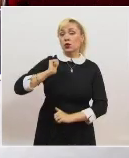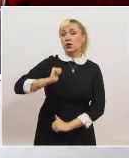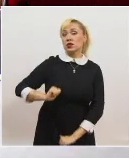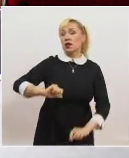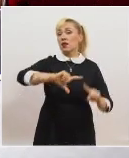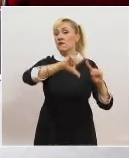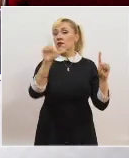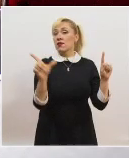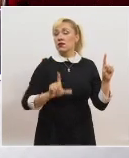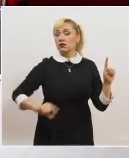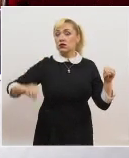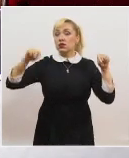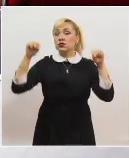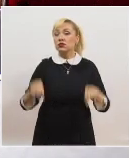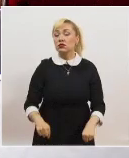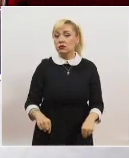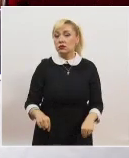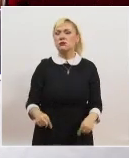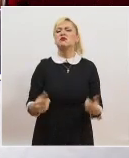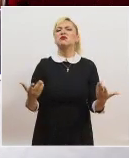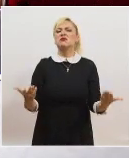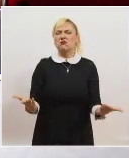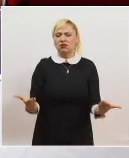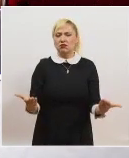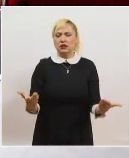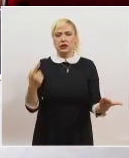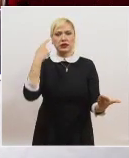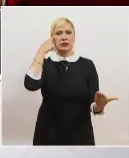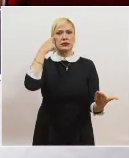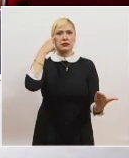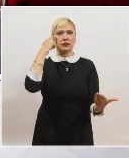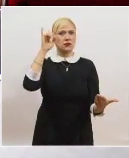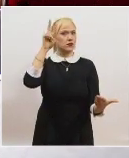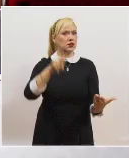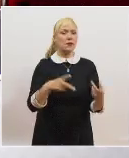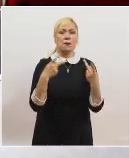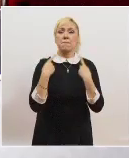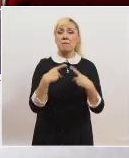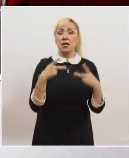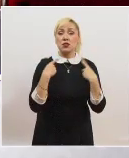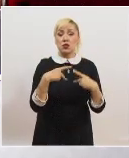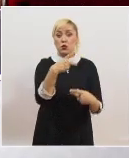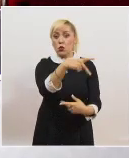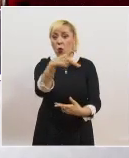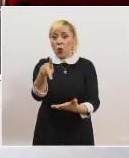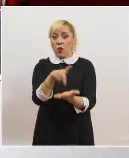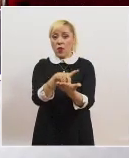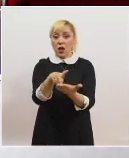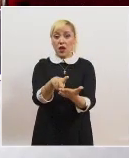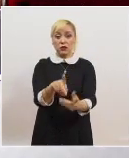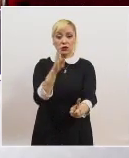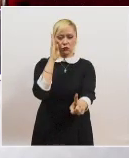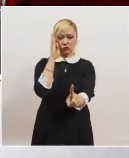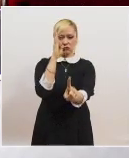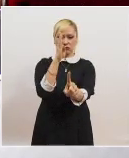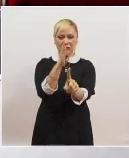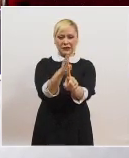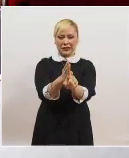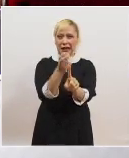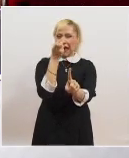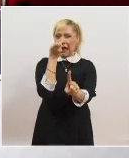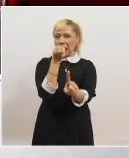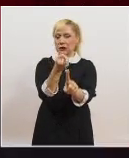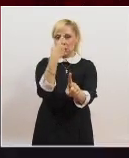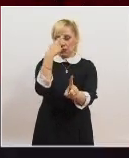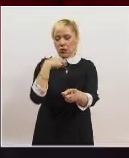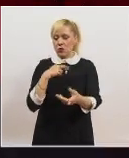Federación está llamado a poner a las personas y a sus derechos en el centro de sus